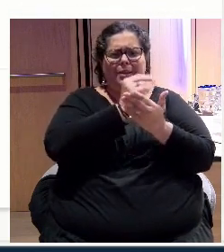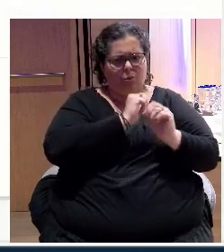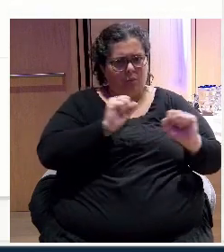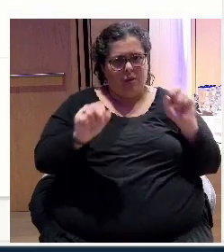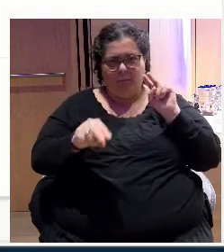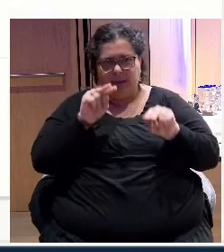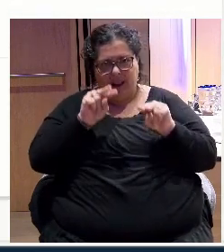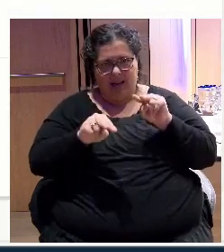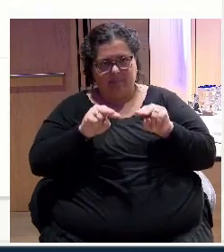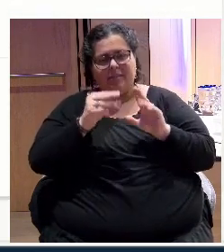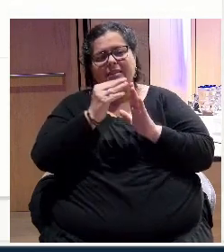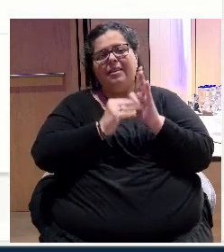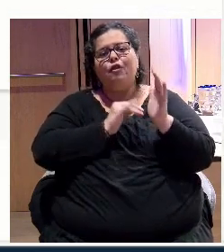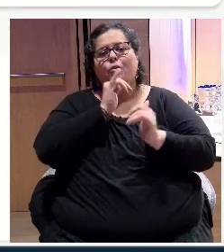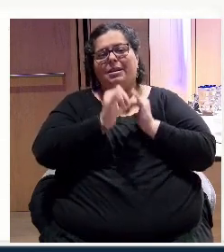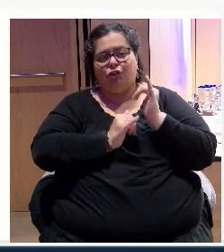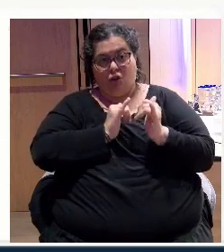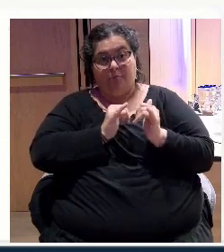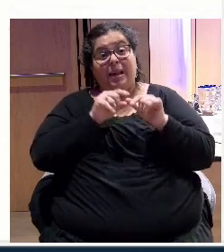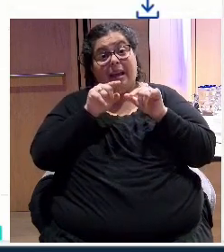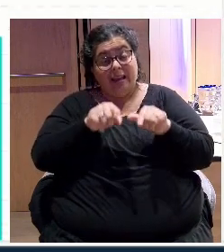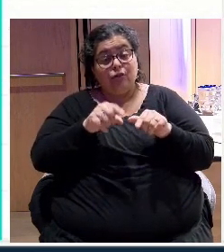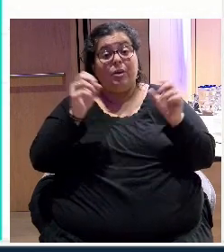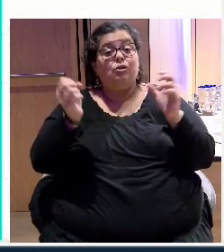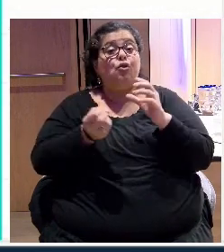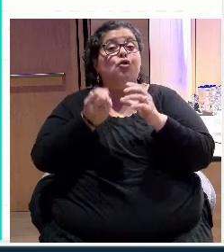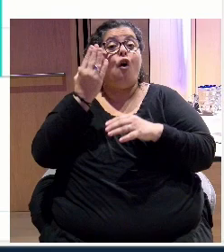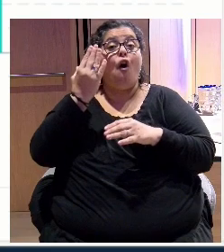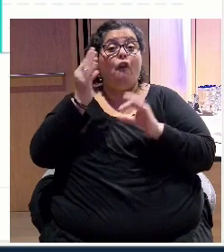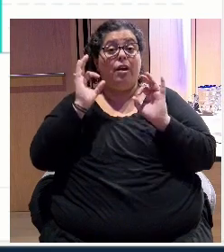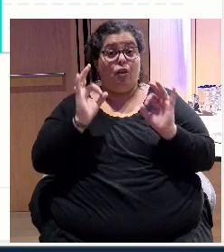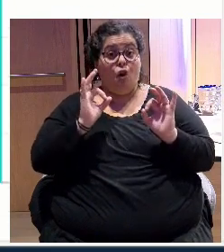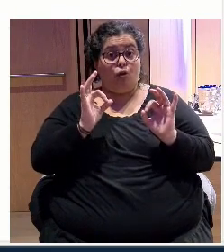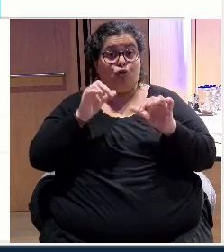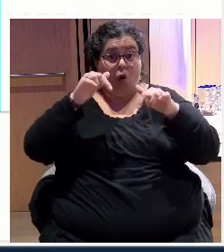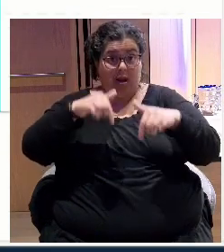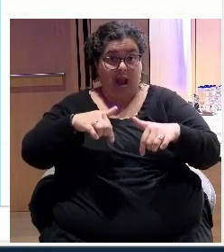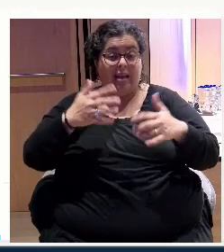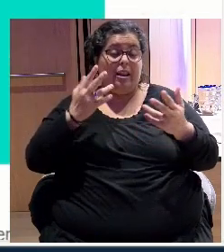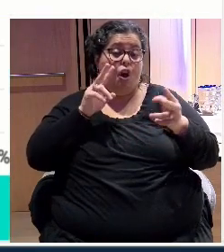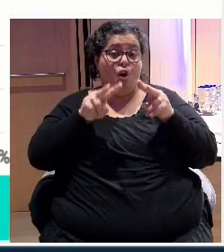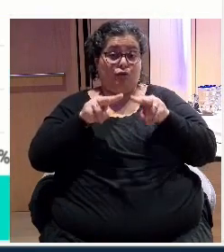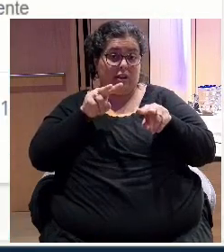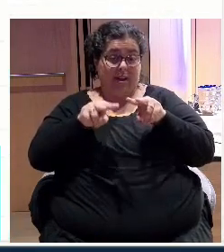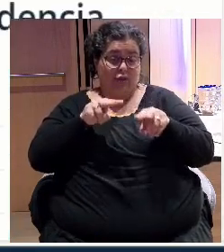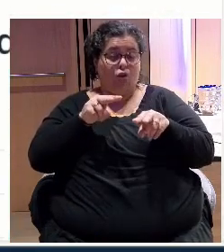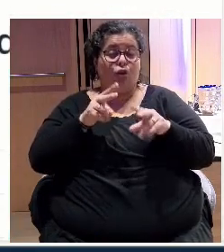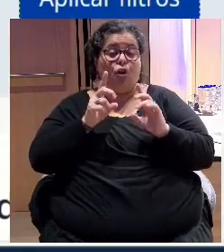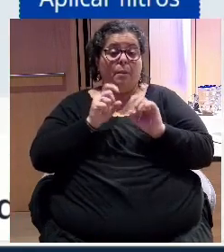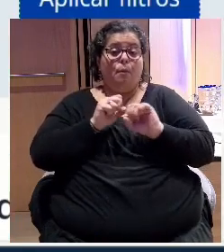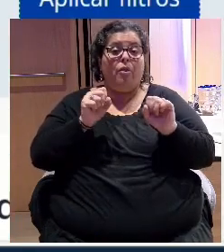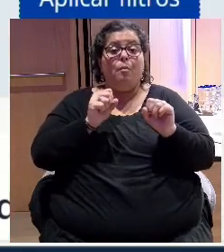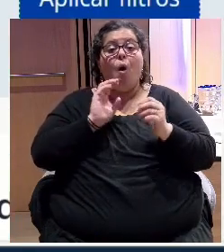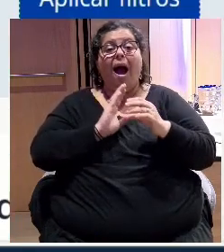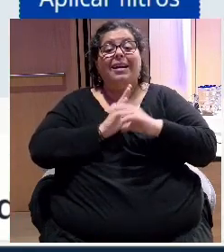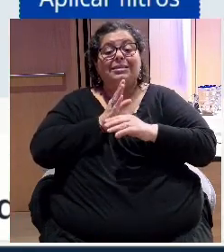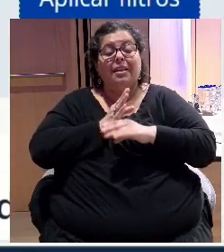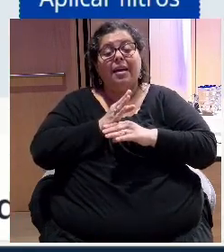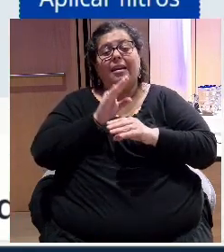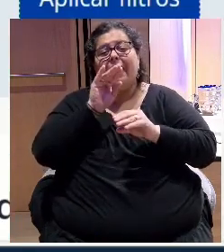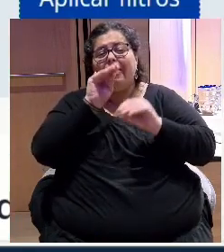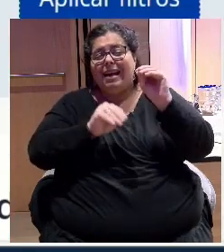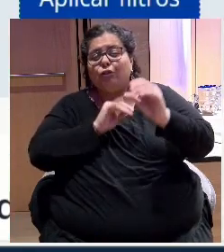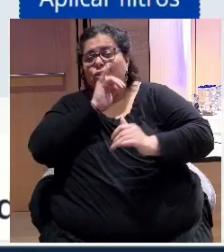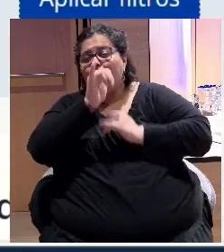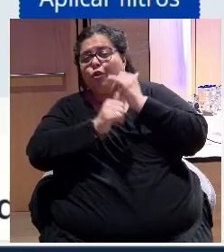departamentos. Entonces eso es algo bastante novedoso que tenemos en este observatorio, dado que puedo acceder a datos bien